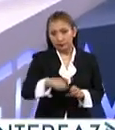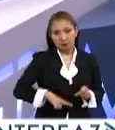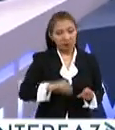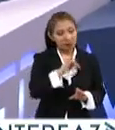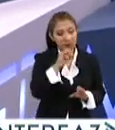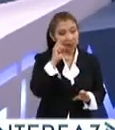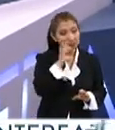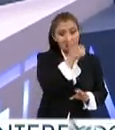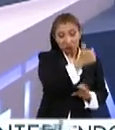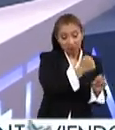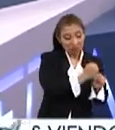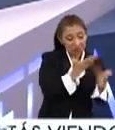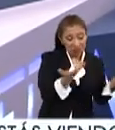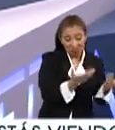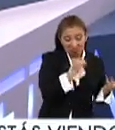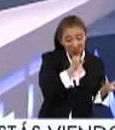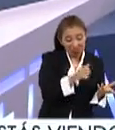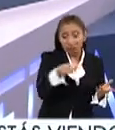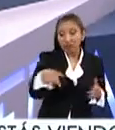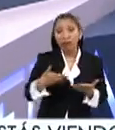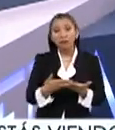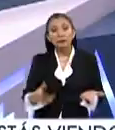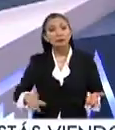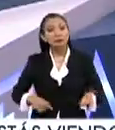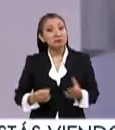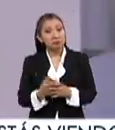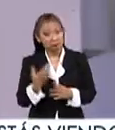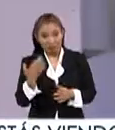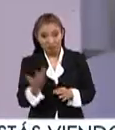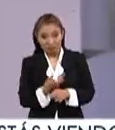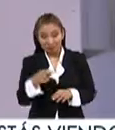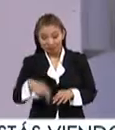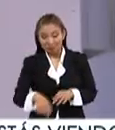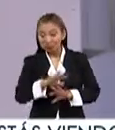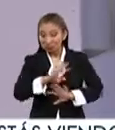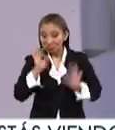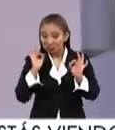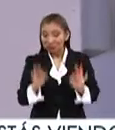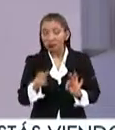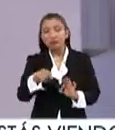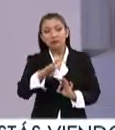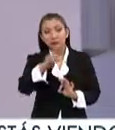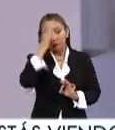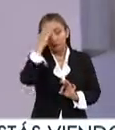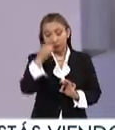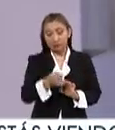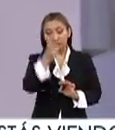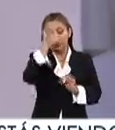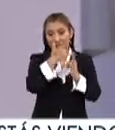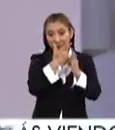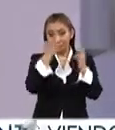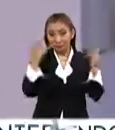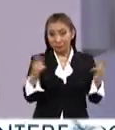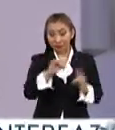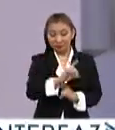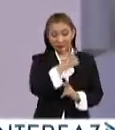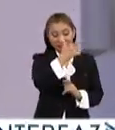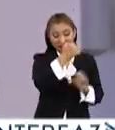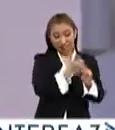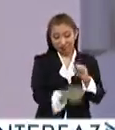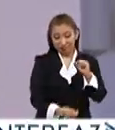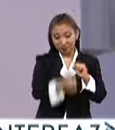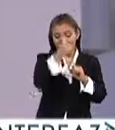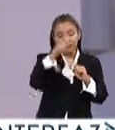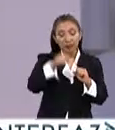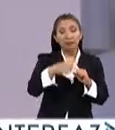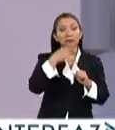había logrado en solo 6 años, esta administración lo logró. Y creo que es algo de reconocerse porque por primera vez en la historia del instituto en 37 años